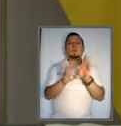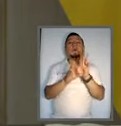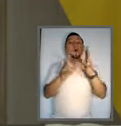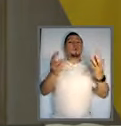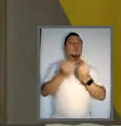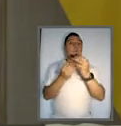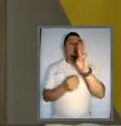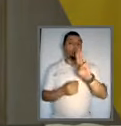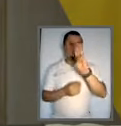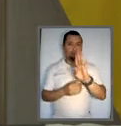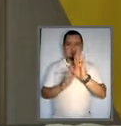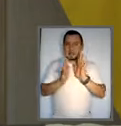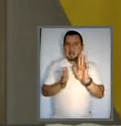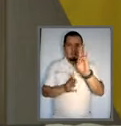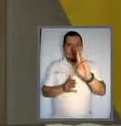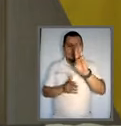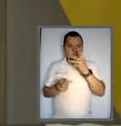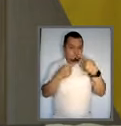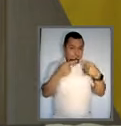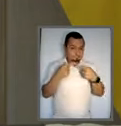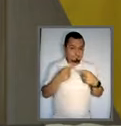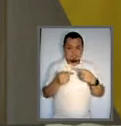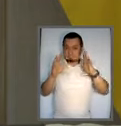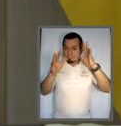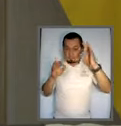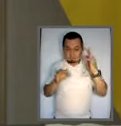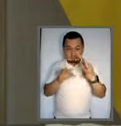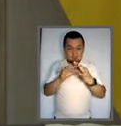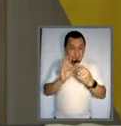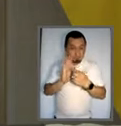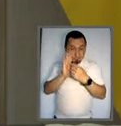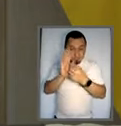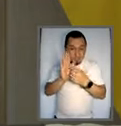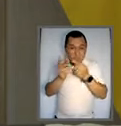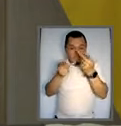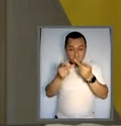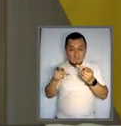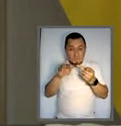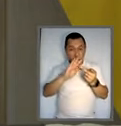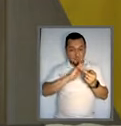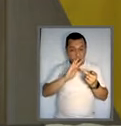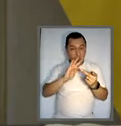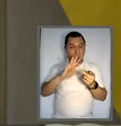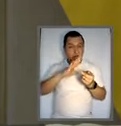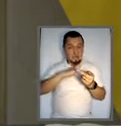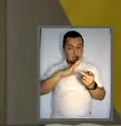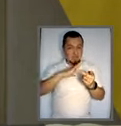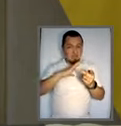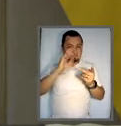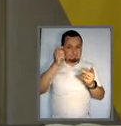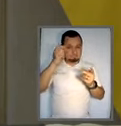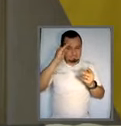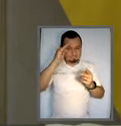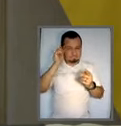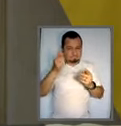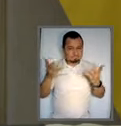espero el día miércoles, está tentativamente para el día miércoles, incluya este punto de manera muy específica, porque vamos a tener que tomar medidas también, por